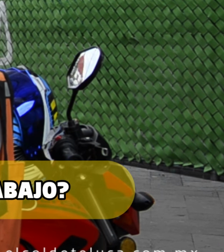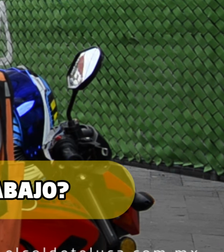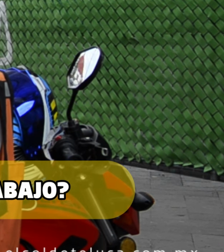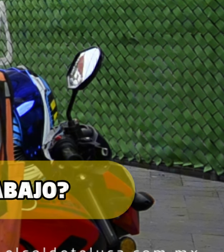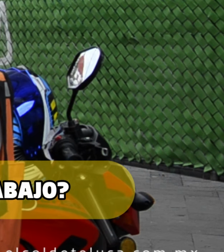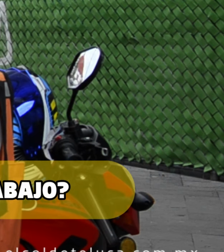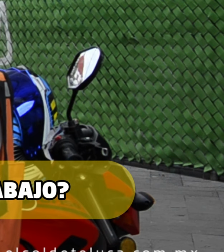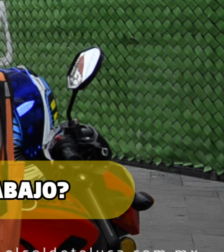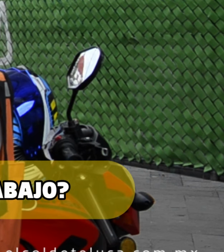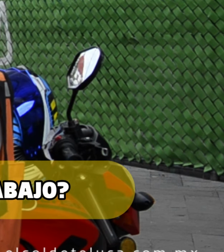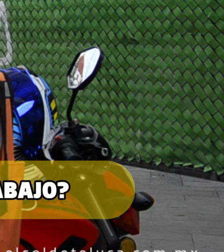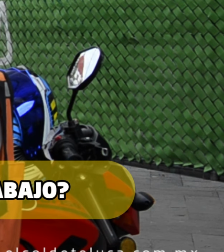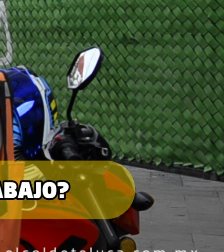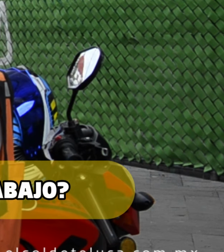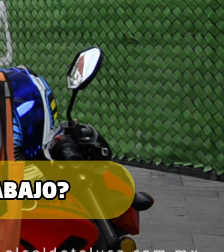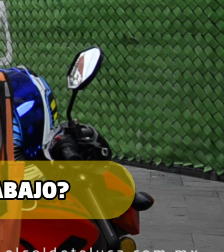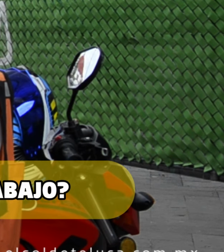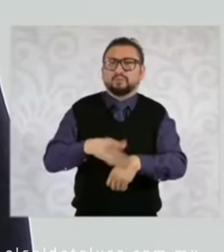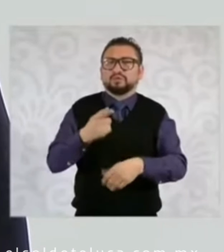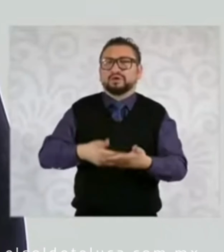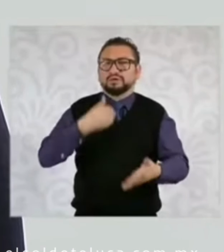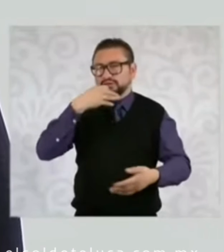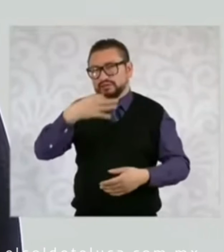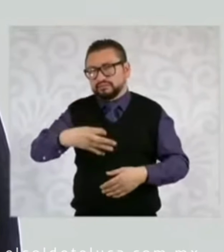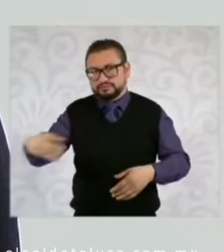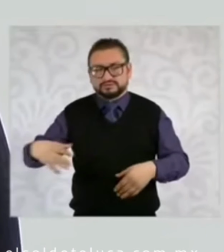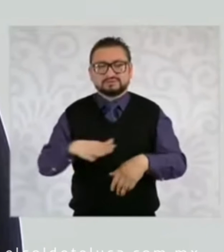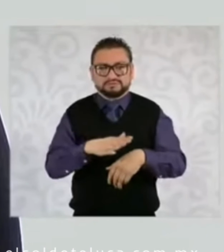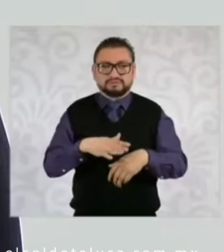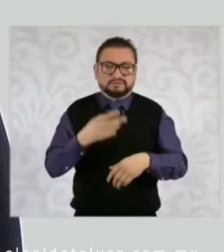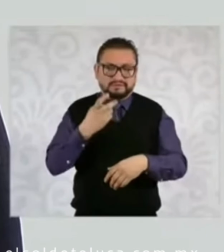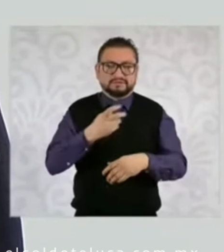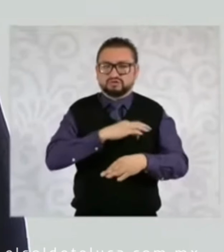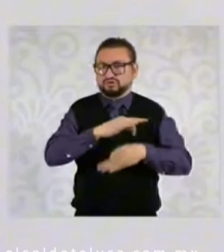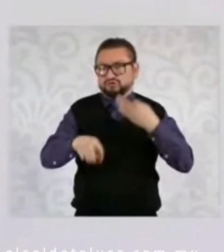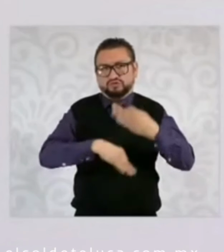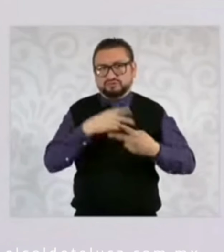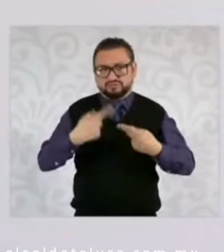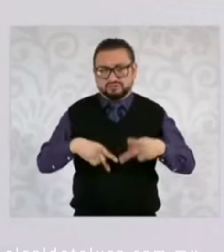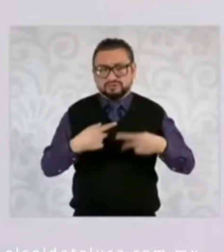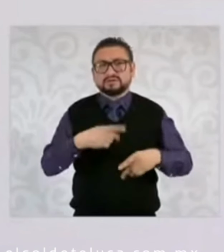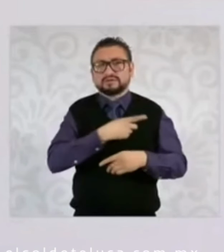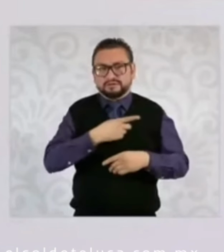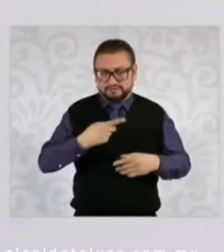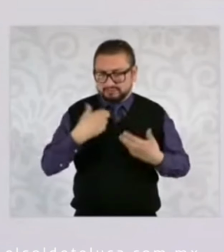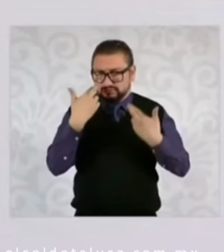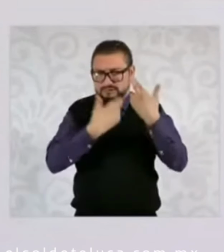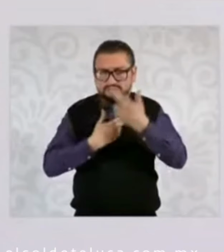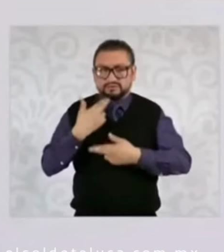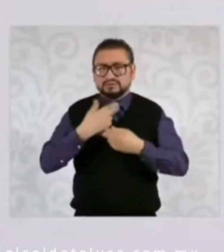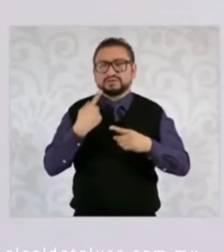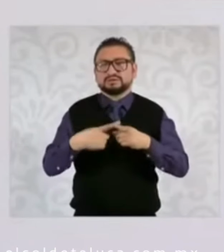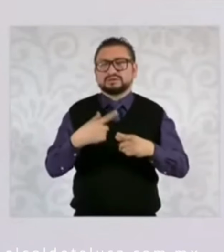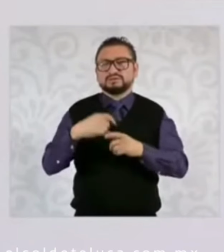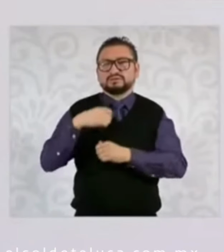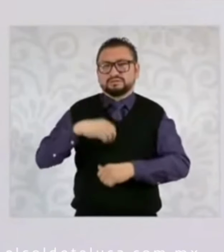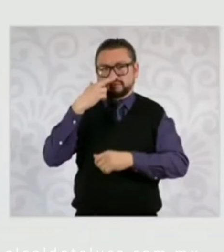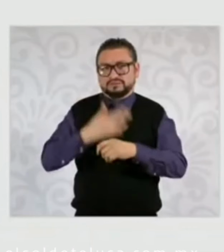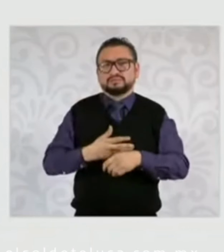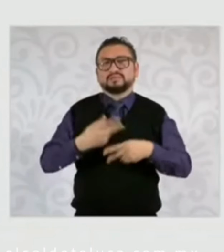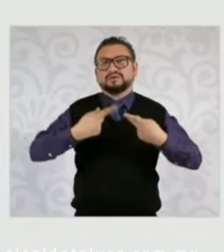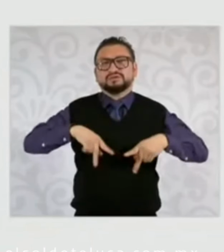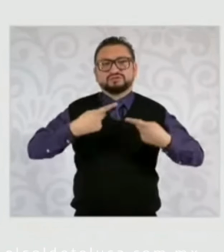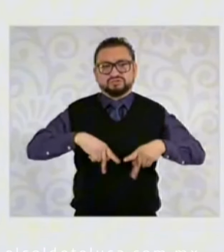bien y estamos expuestos a esos accidentes. En todos los casos deberá haber mecanismos de revisión gestionados por personas y no